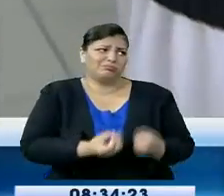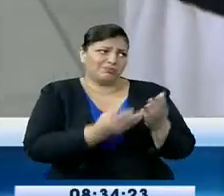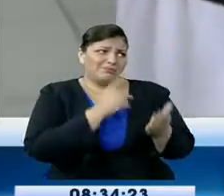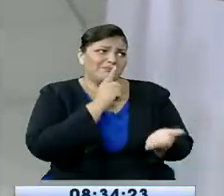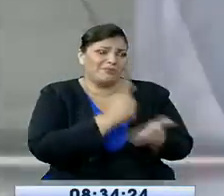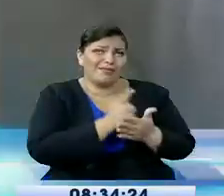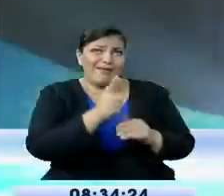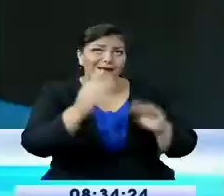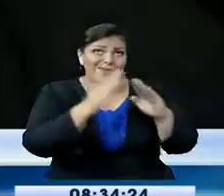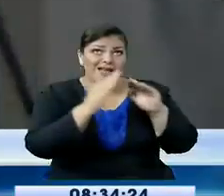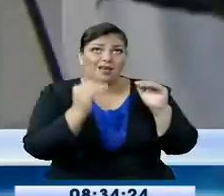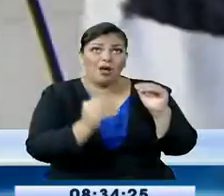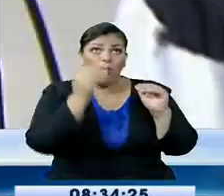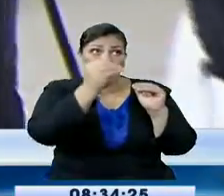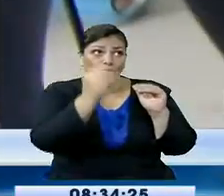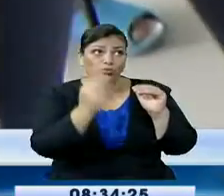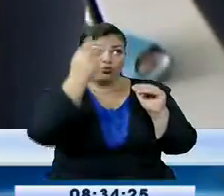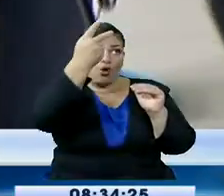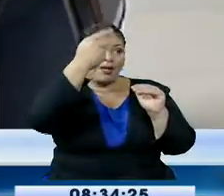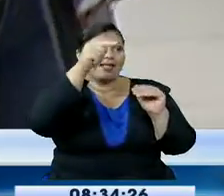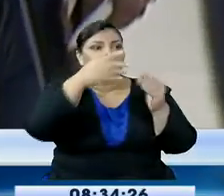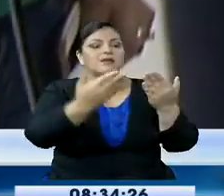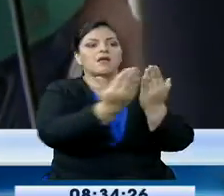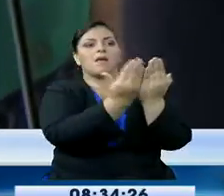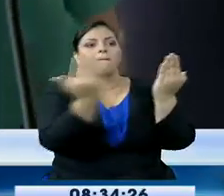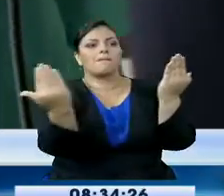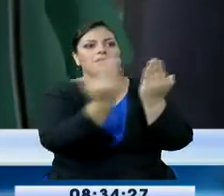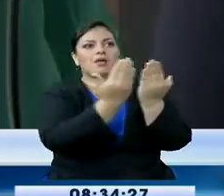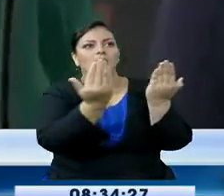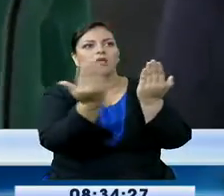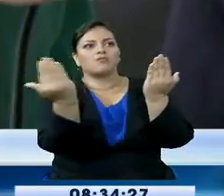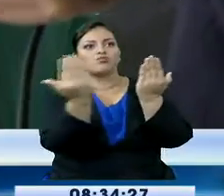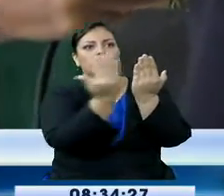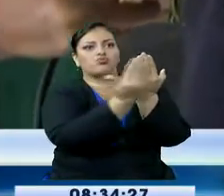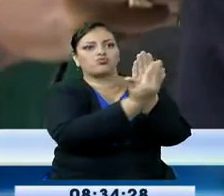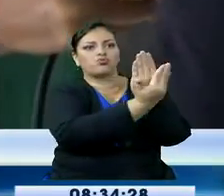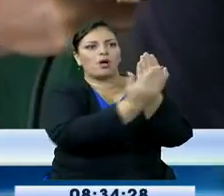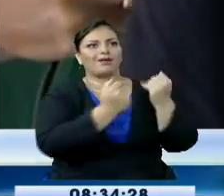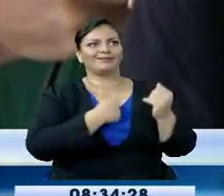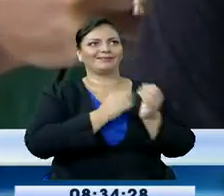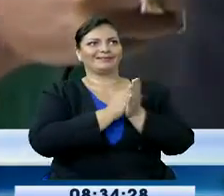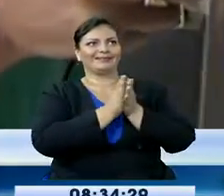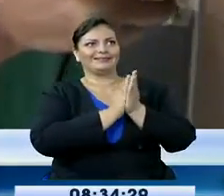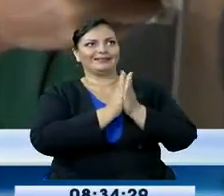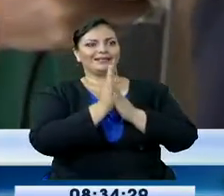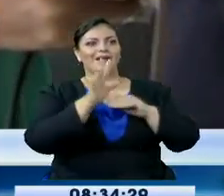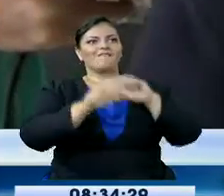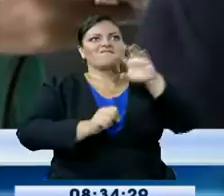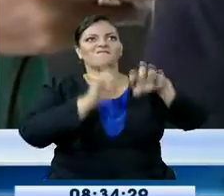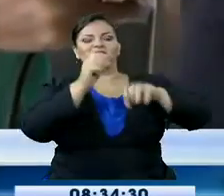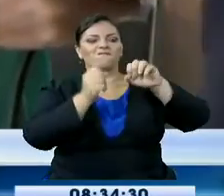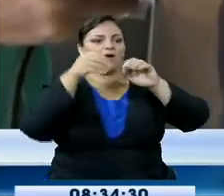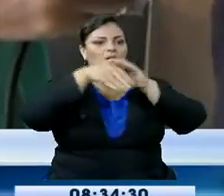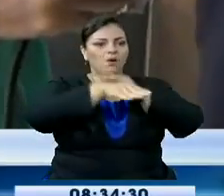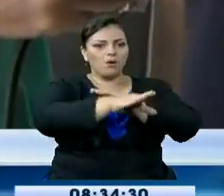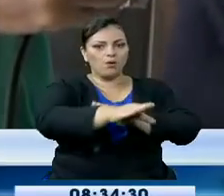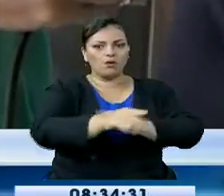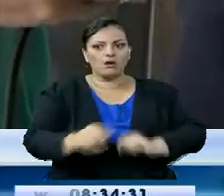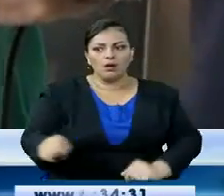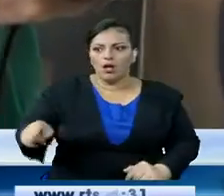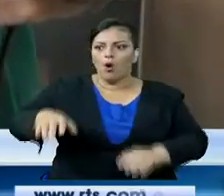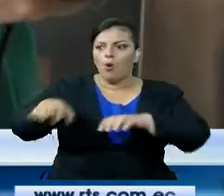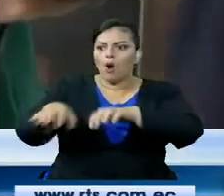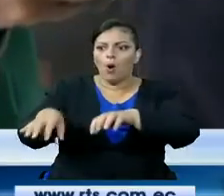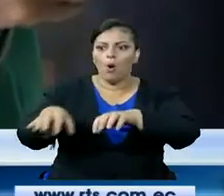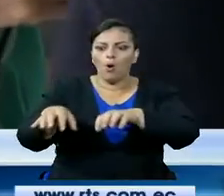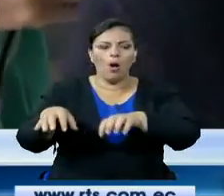ventana del segundo piso abierta. Dos celulares me iba a llevar, pero es como vi que el perro ladró, ya me fue al baño y a lo que voy a salir, hago bulla